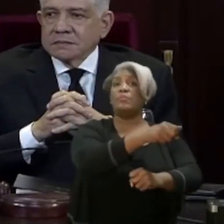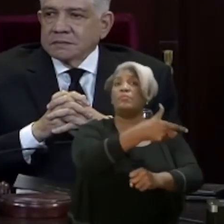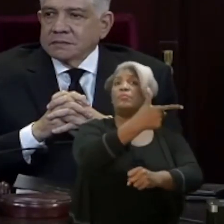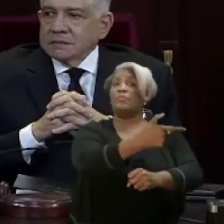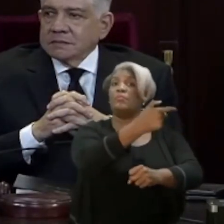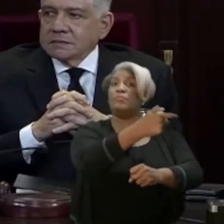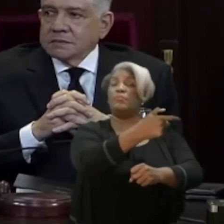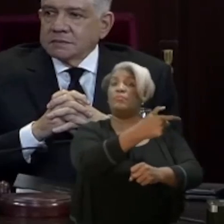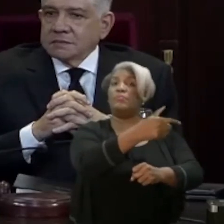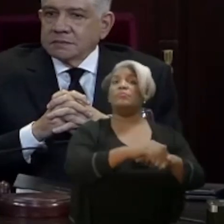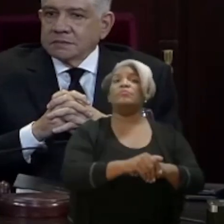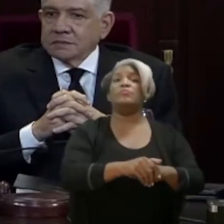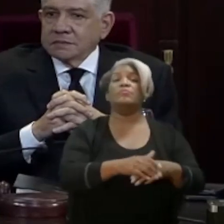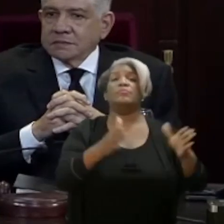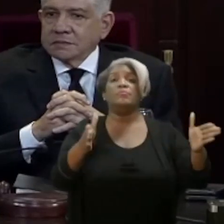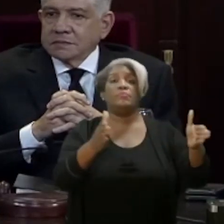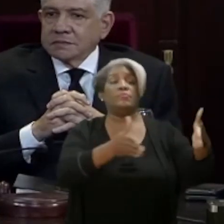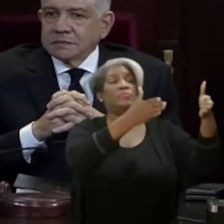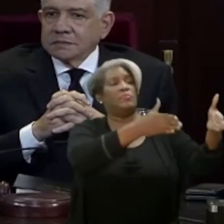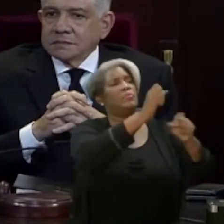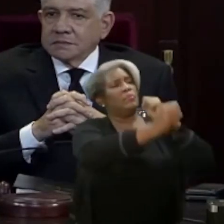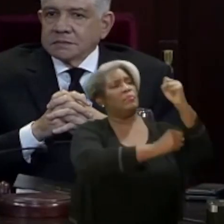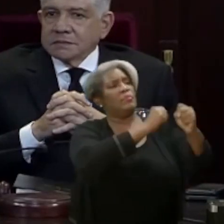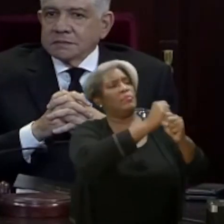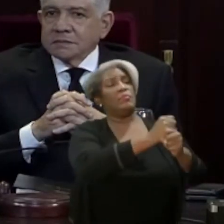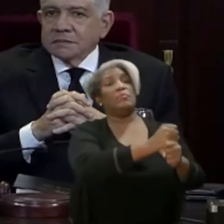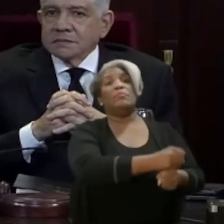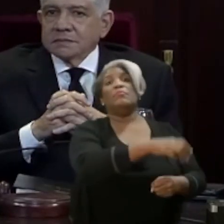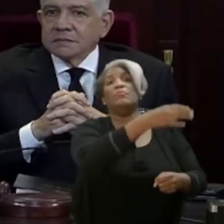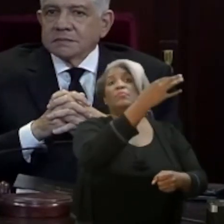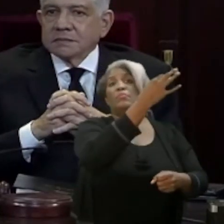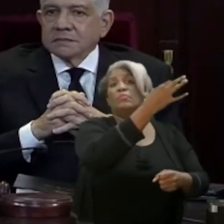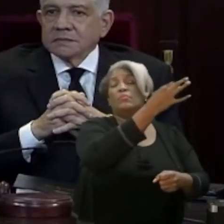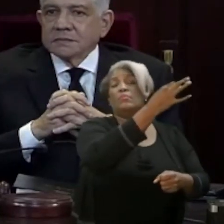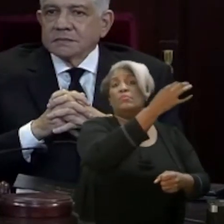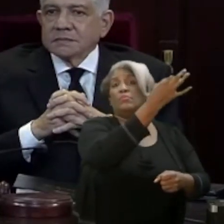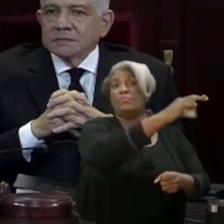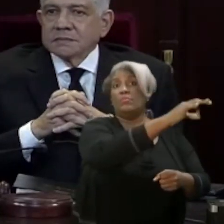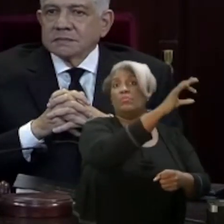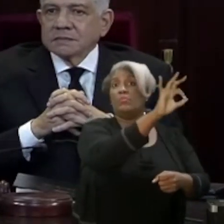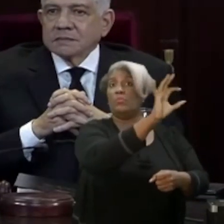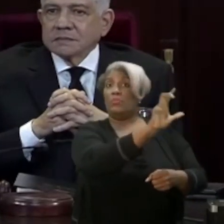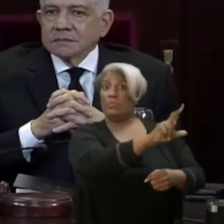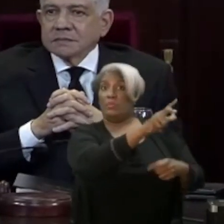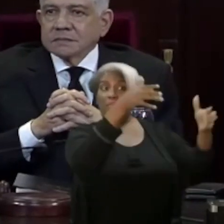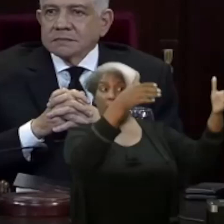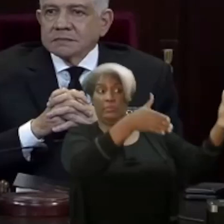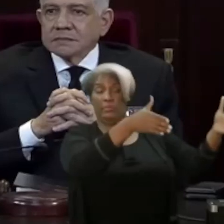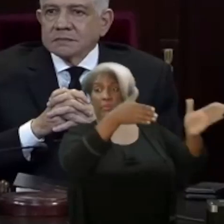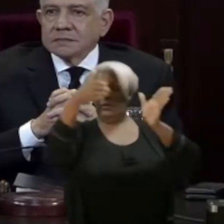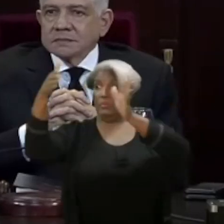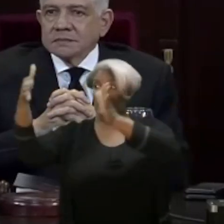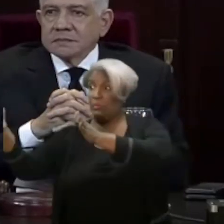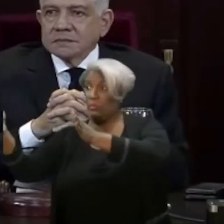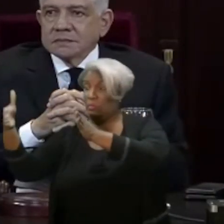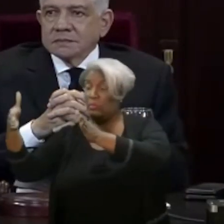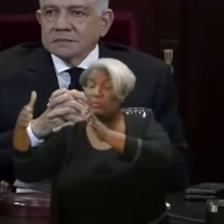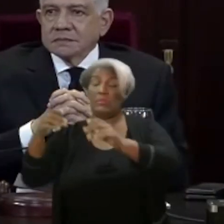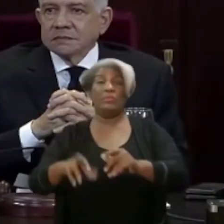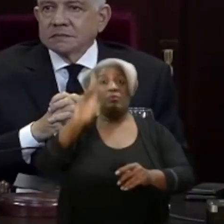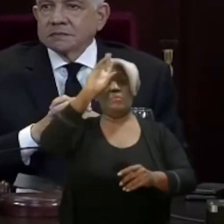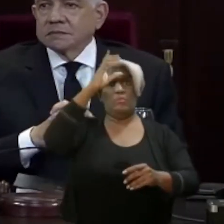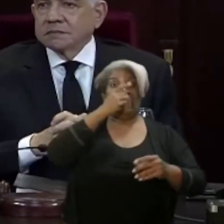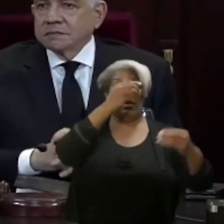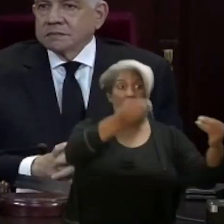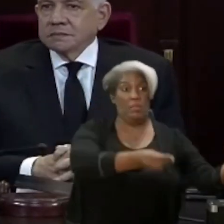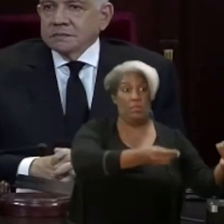el año 1993, República Dominicana no calificaba para exportar carne a los Estados Unidos, pero